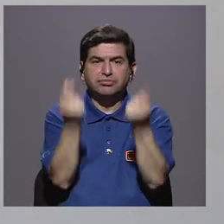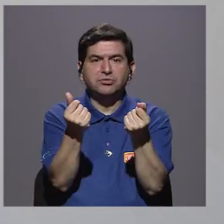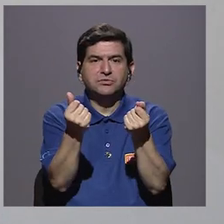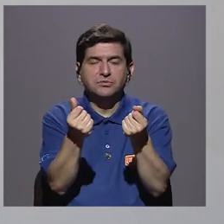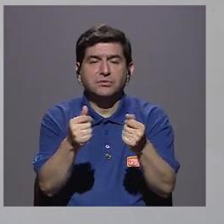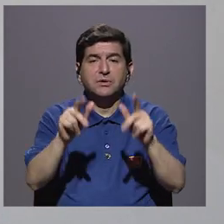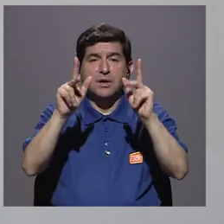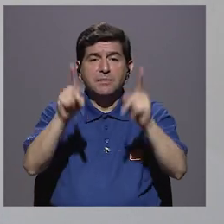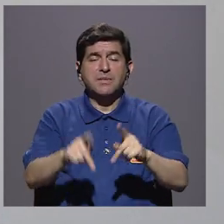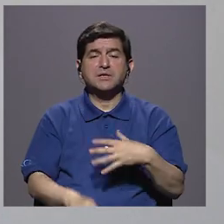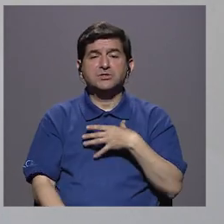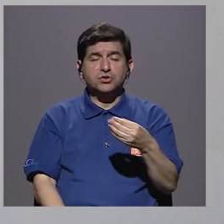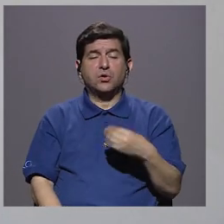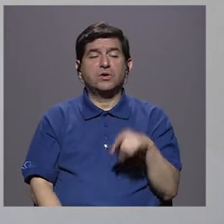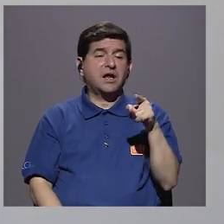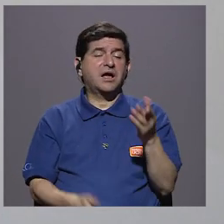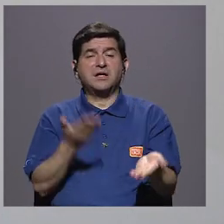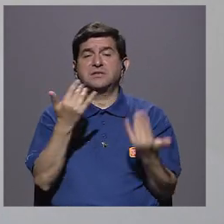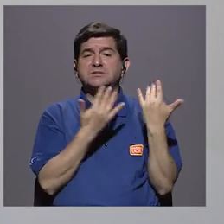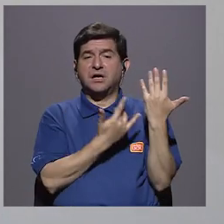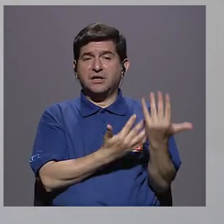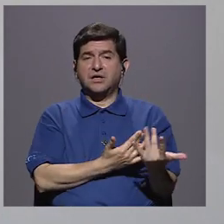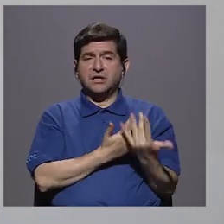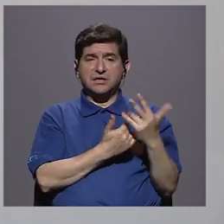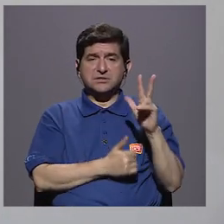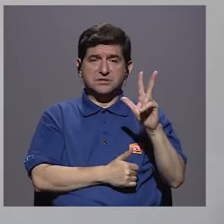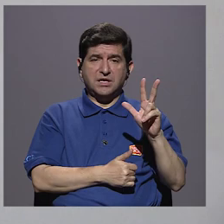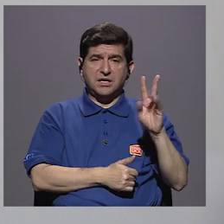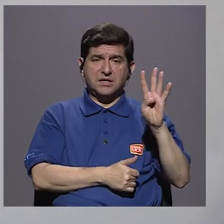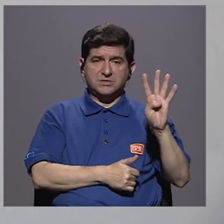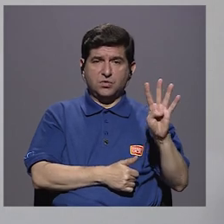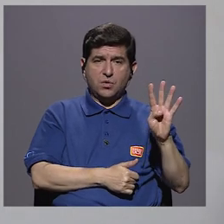ya. Y la persona que está en blanco puede esperar